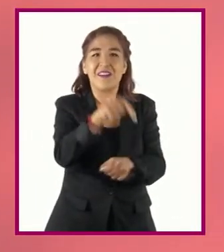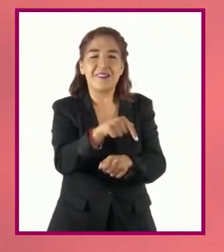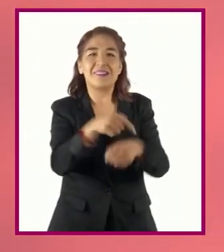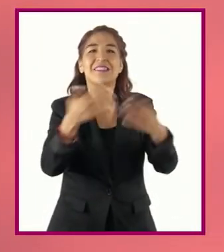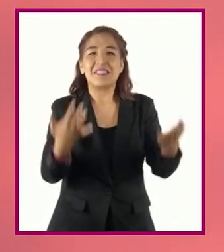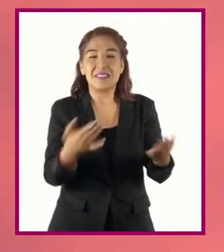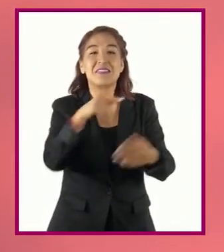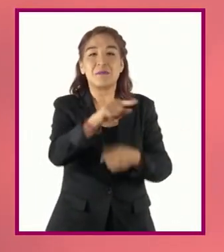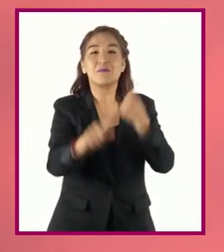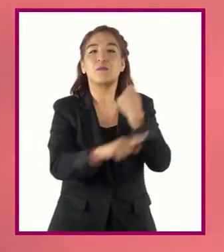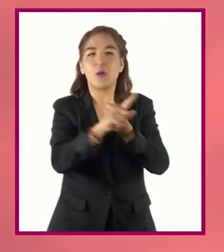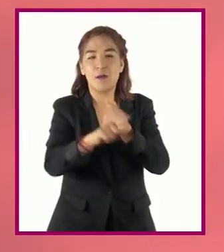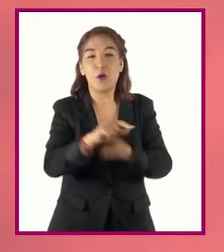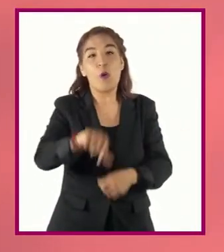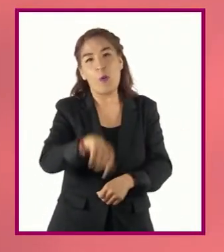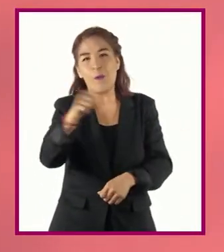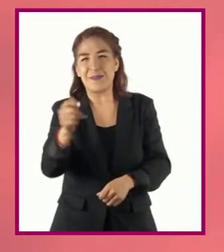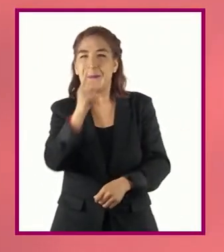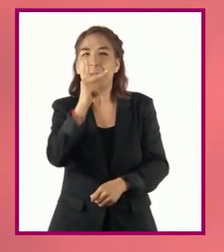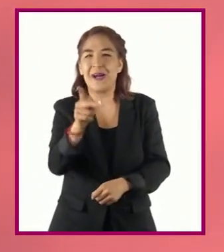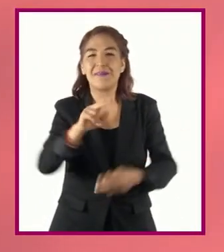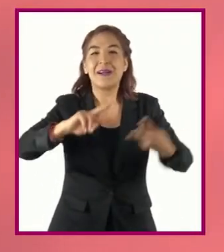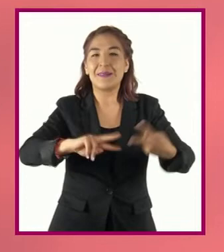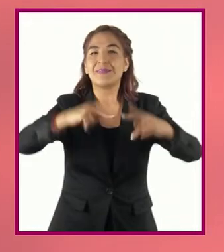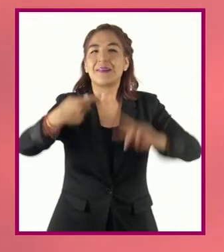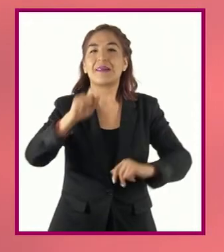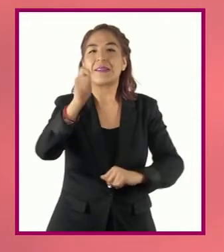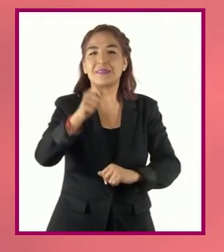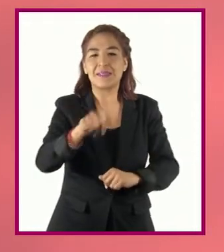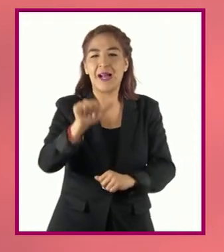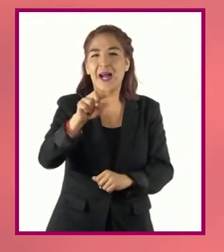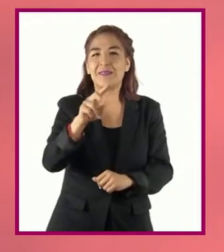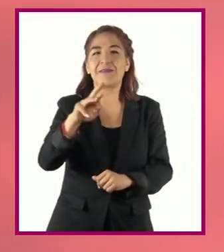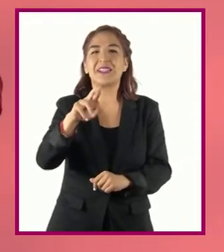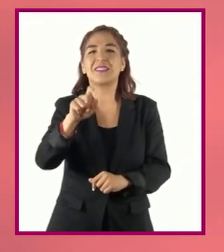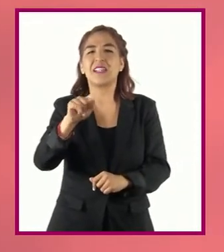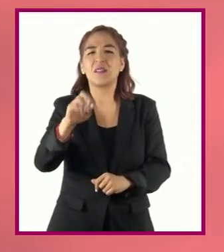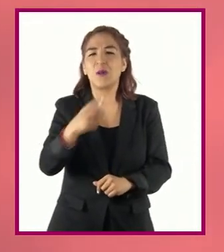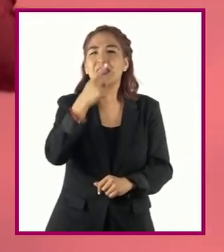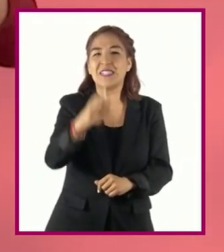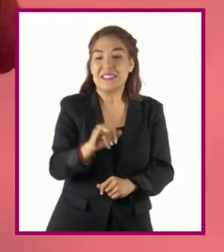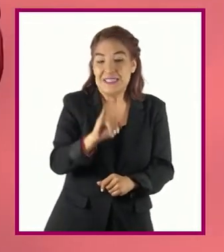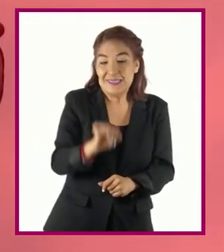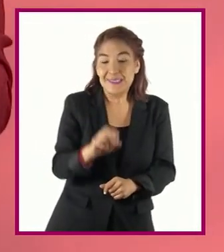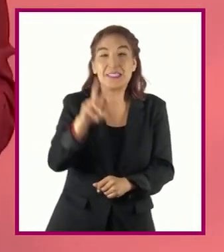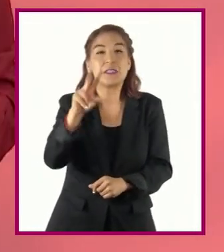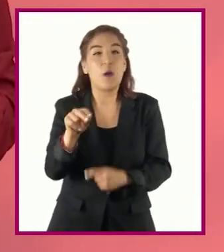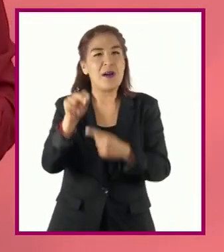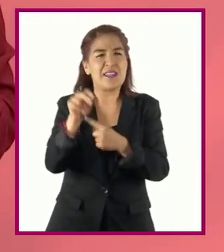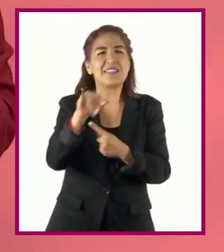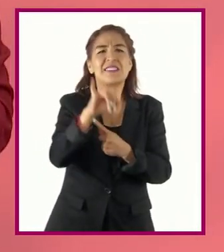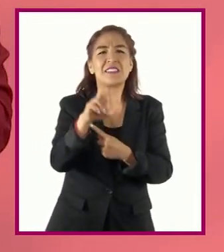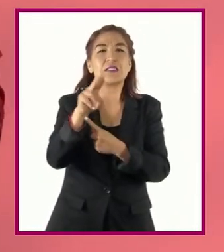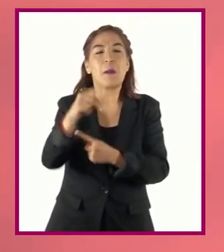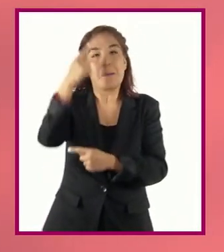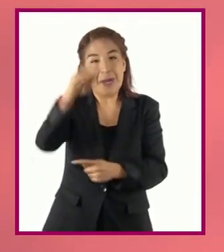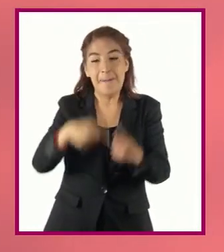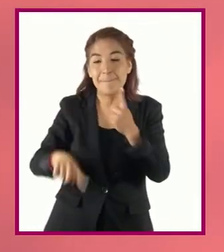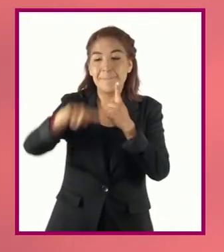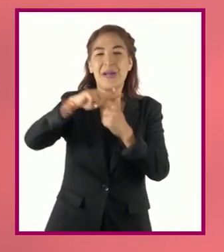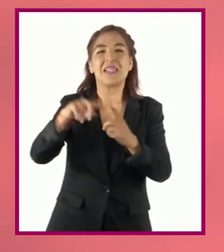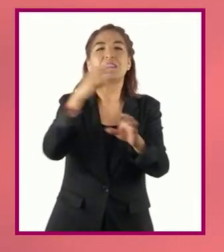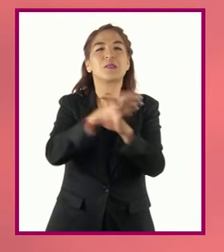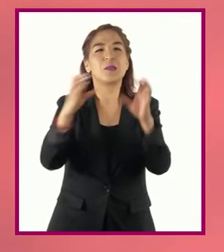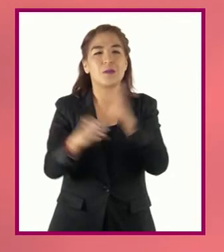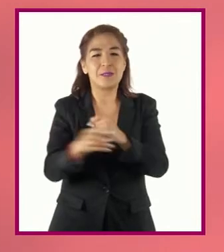Posteriormente, tenemos el conector adversativo, sino que sirve para expresar una acumulación de elementos. En este